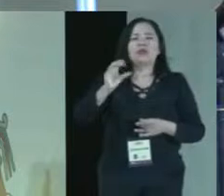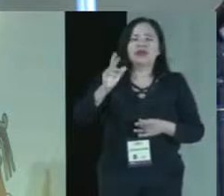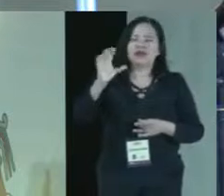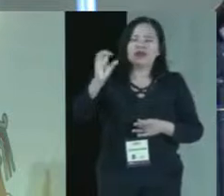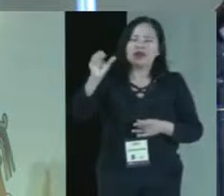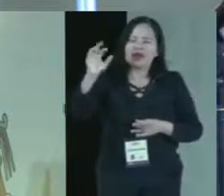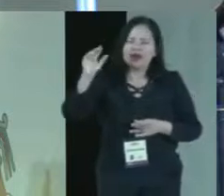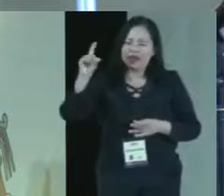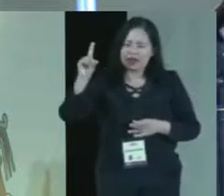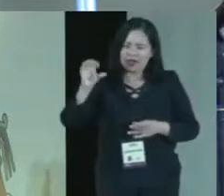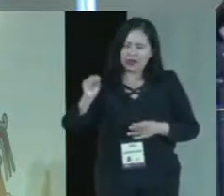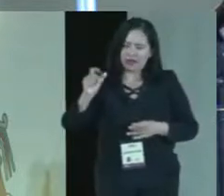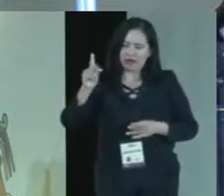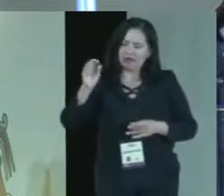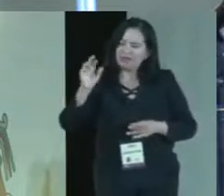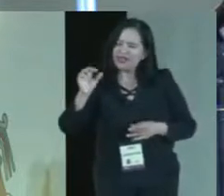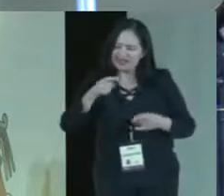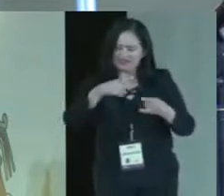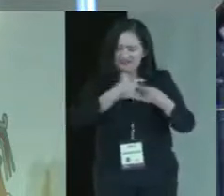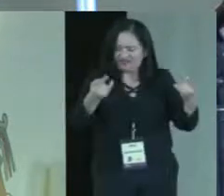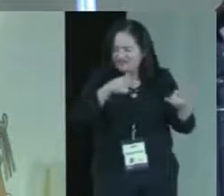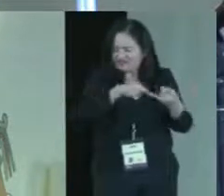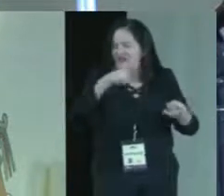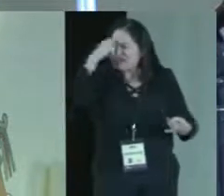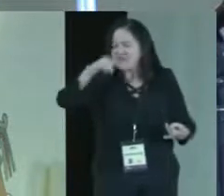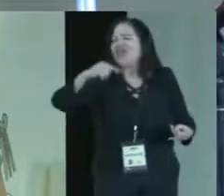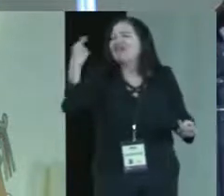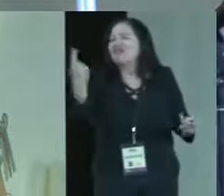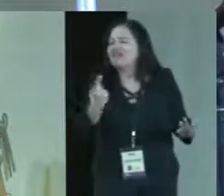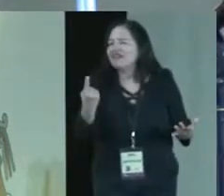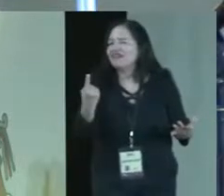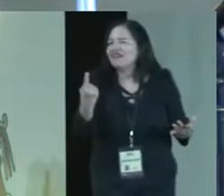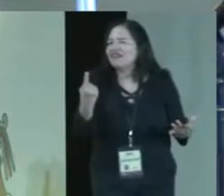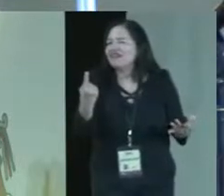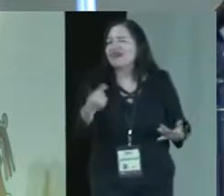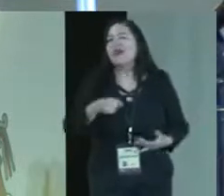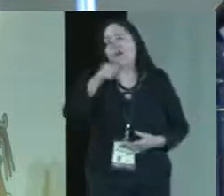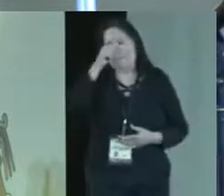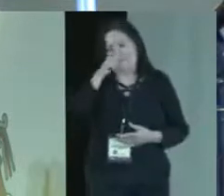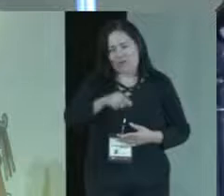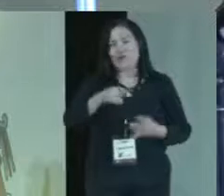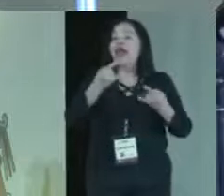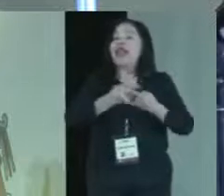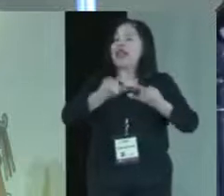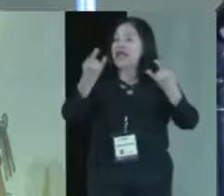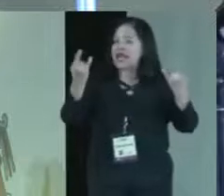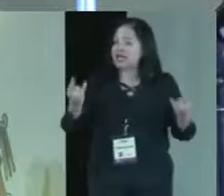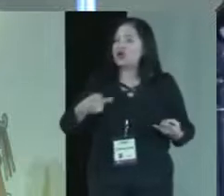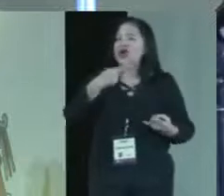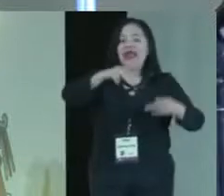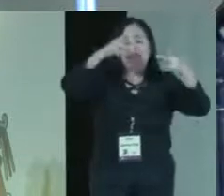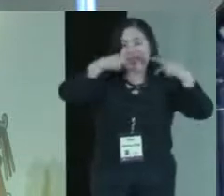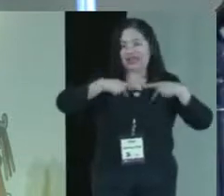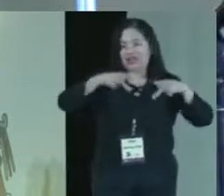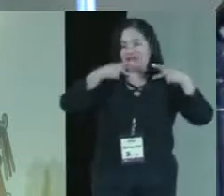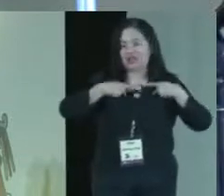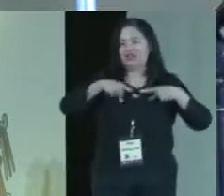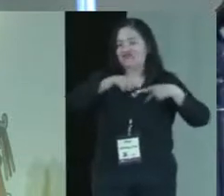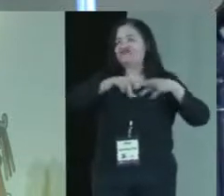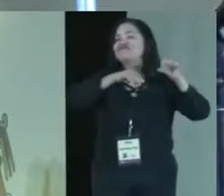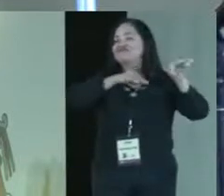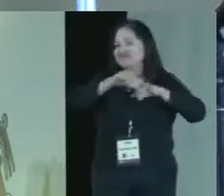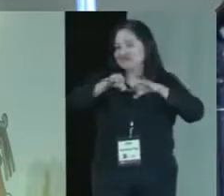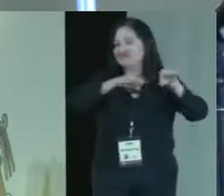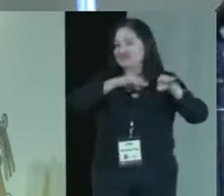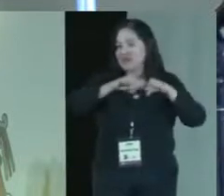sobre la historia. ¿La historia para qué? Pues la historia hoy de la clase trabajadora, de la clase obrera de México,